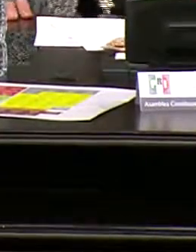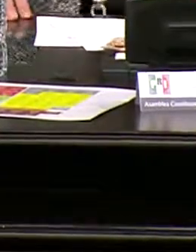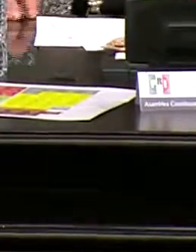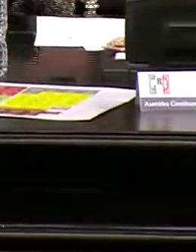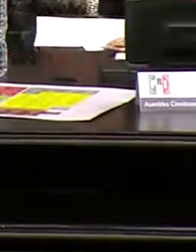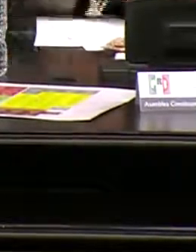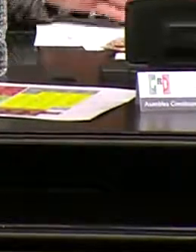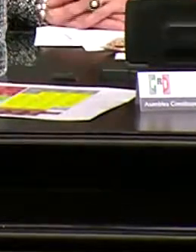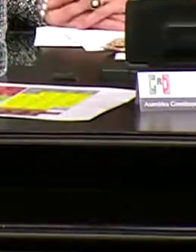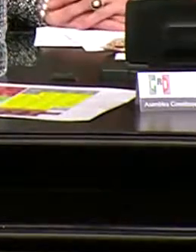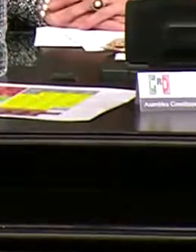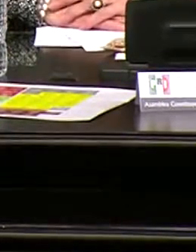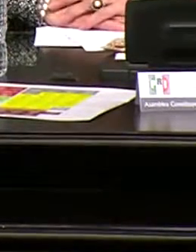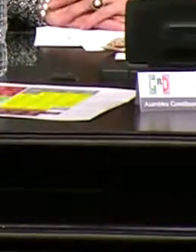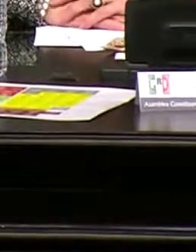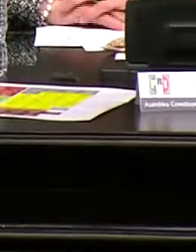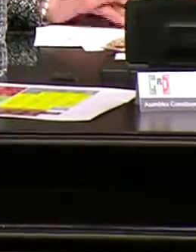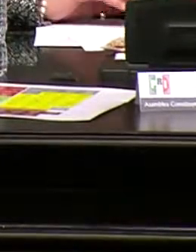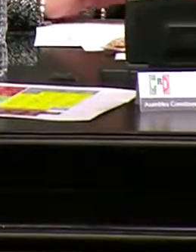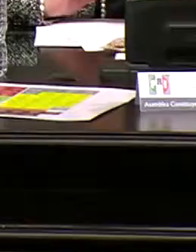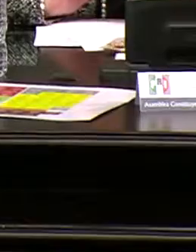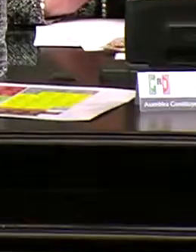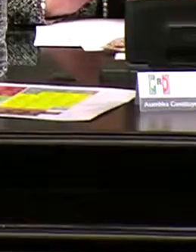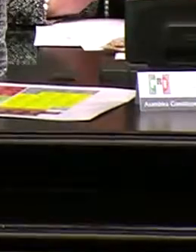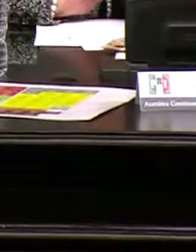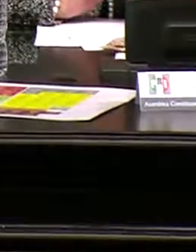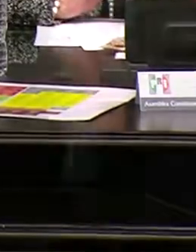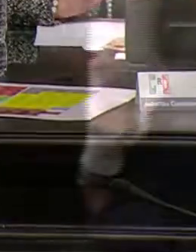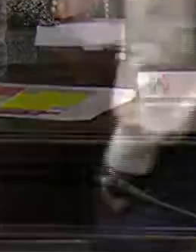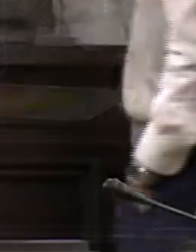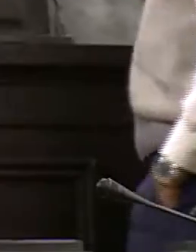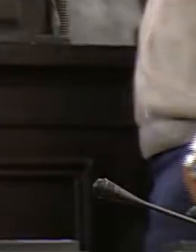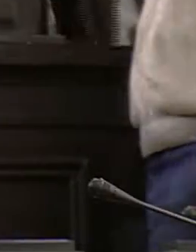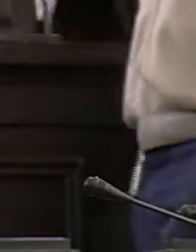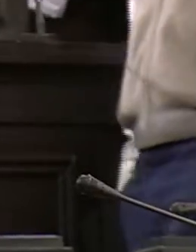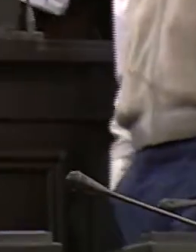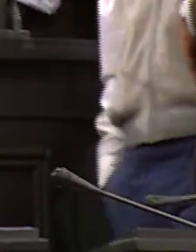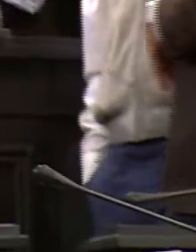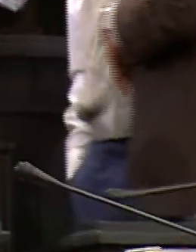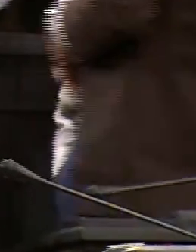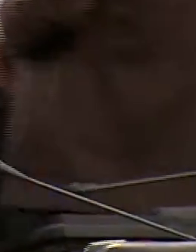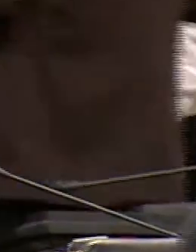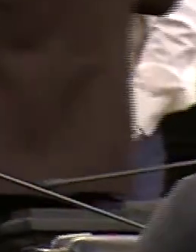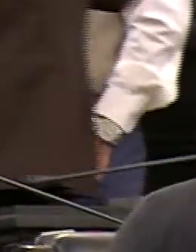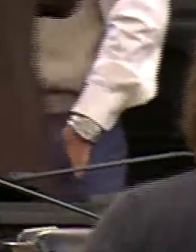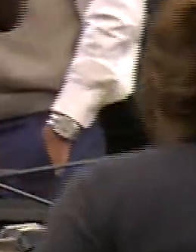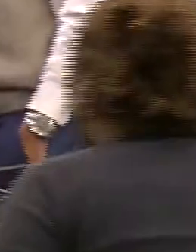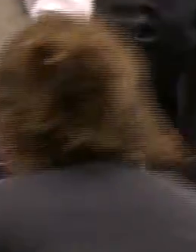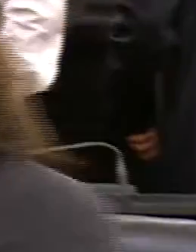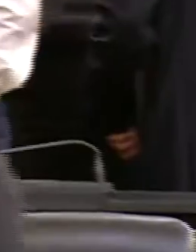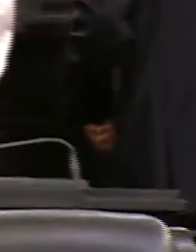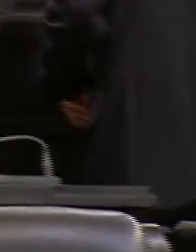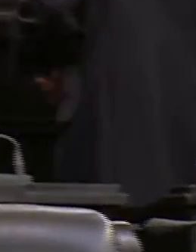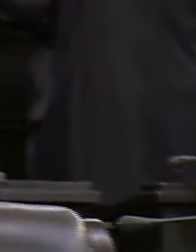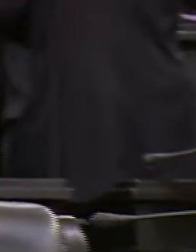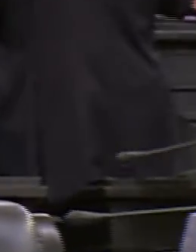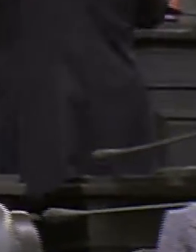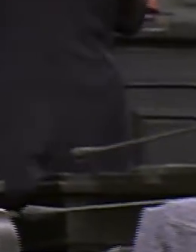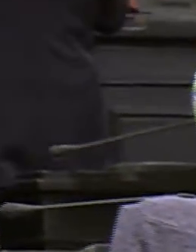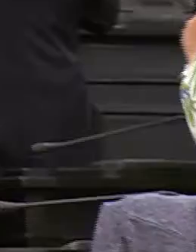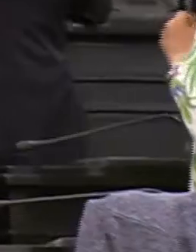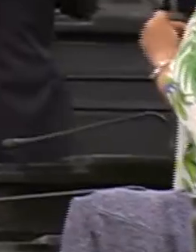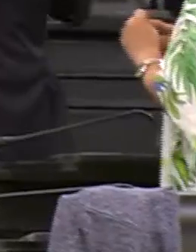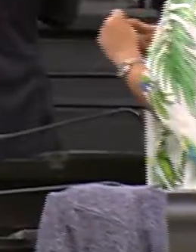Bueno, pues como usted puede observar en este momento, continúa la votación al artículo 31, apartado